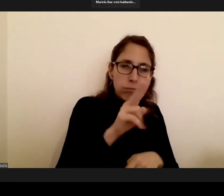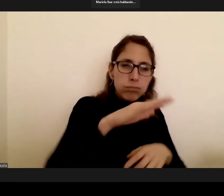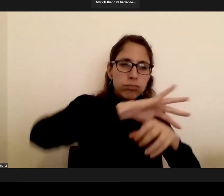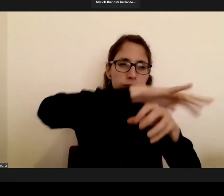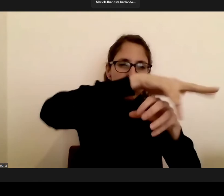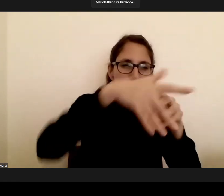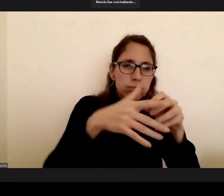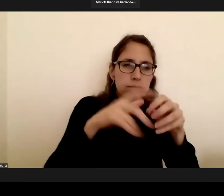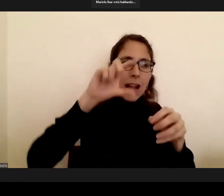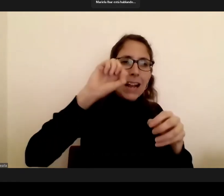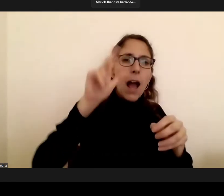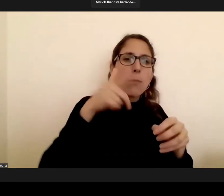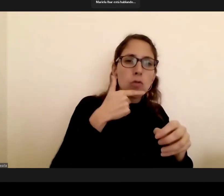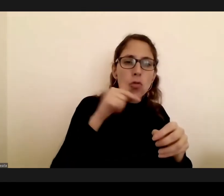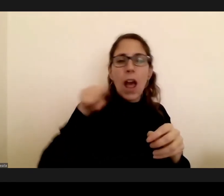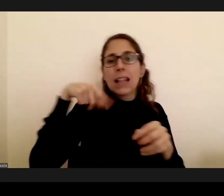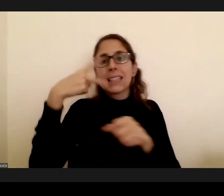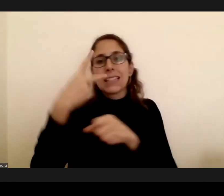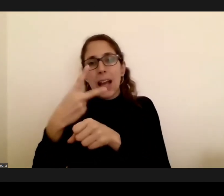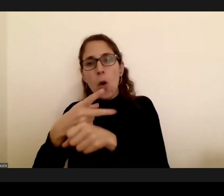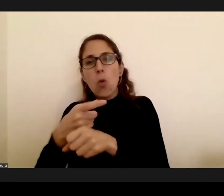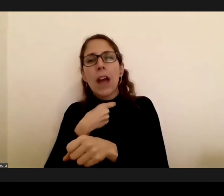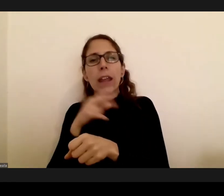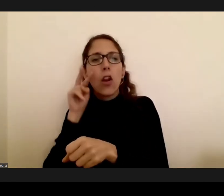en esta, ¿qué les parece?